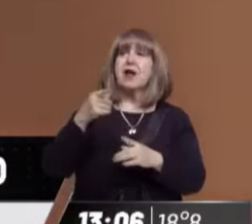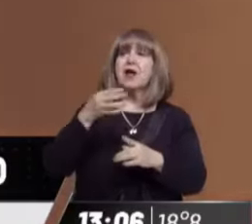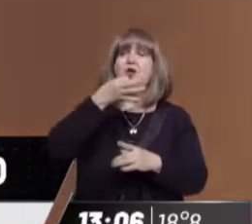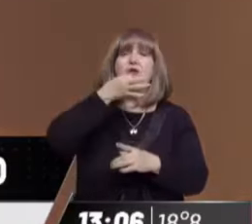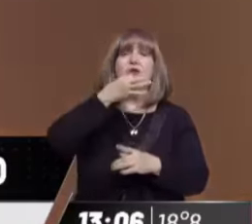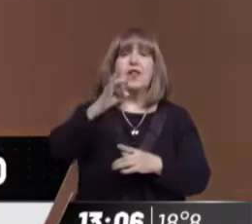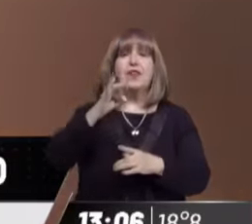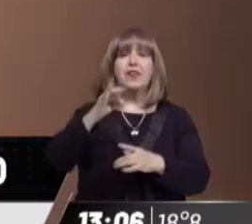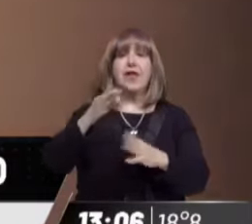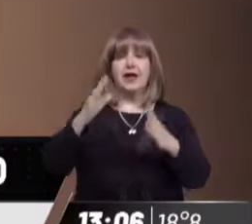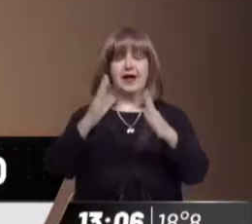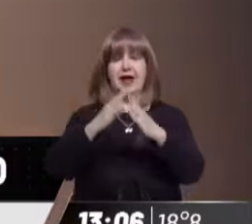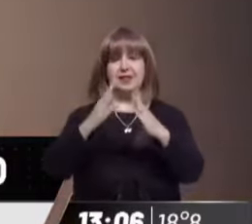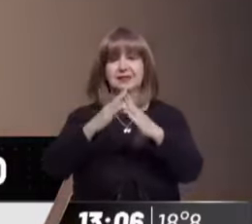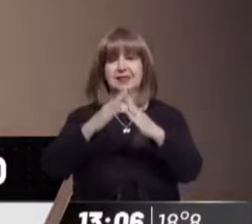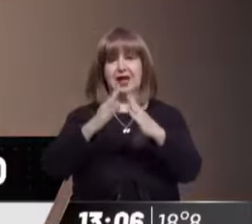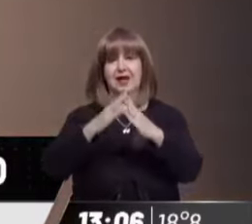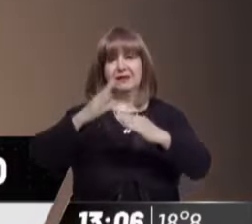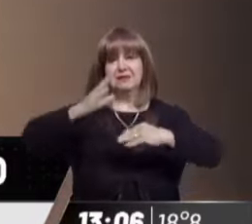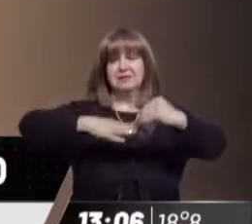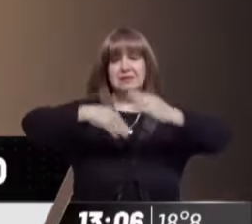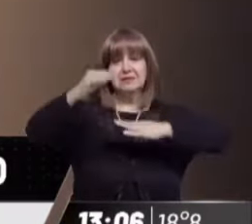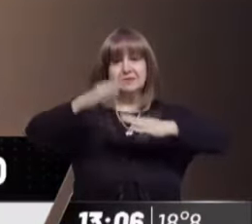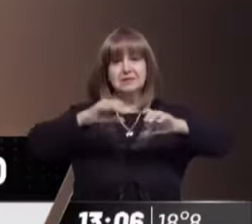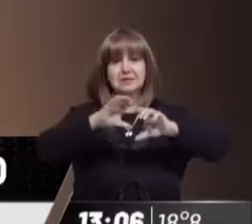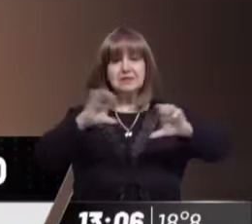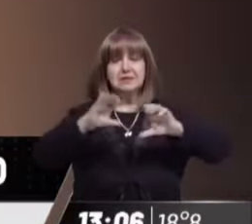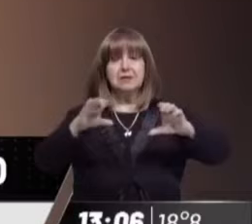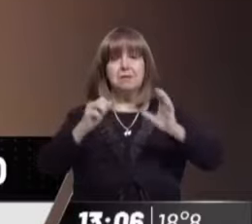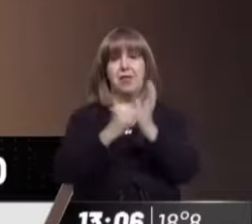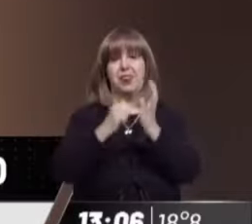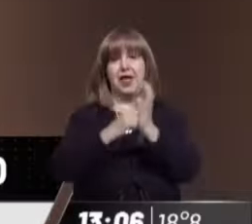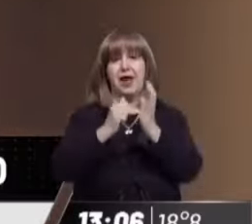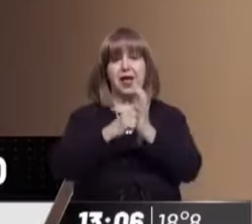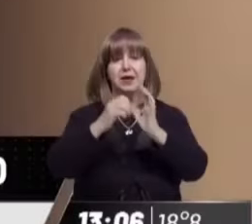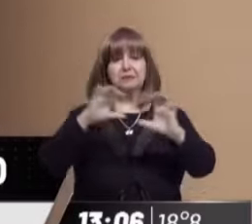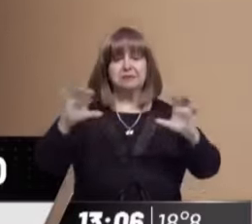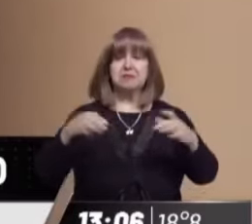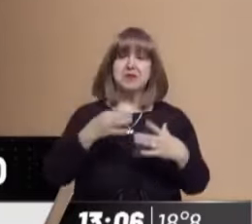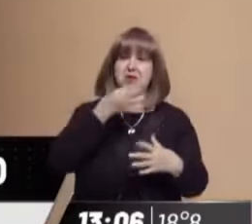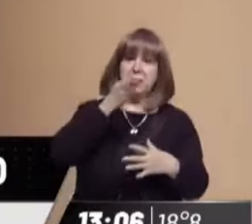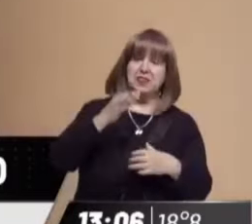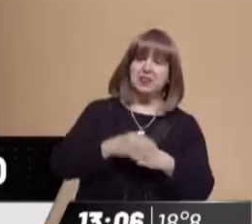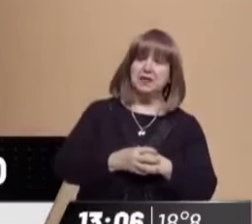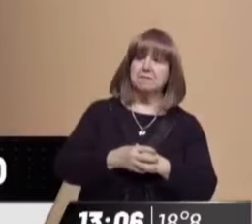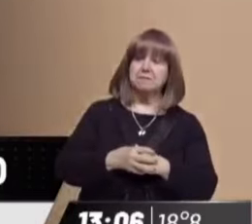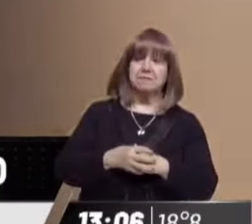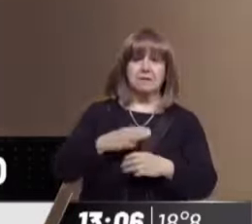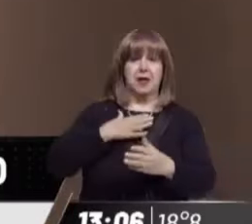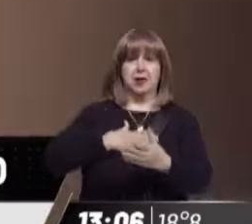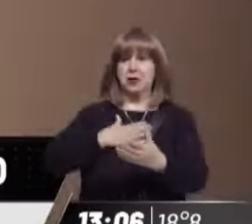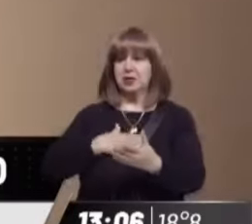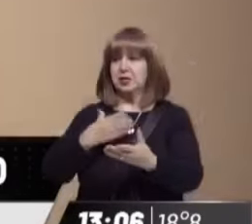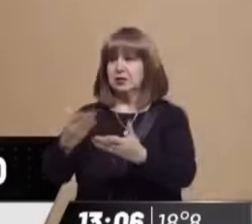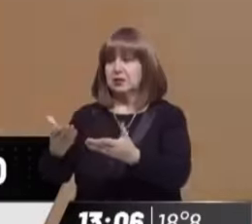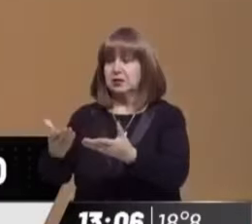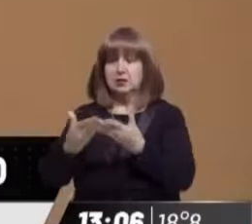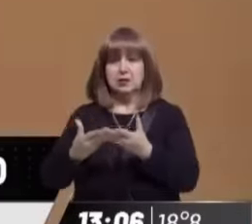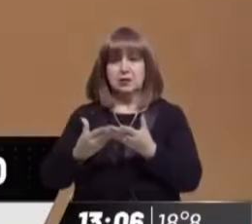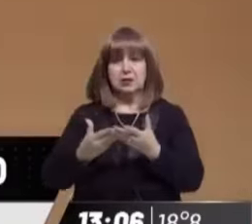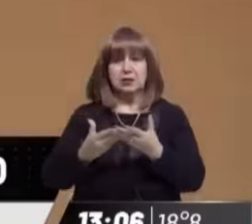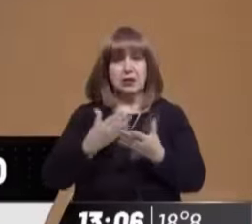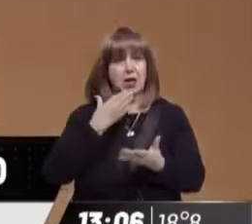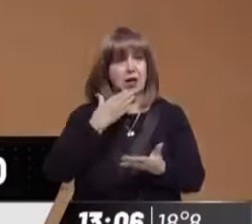vivienda prefabricada pero en mal estado. Este jueves trascendió este video grabado por una mendocina que terminó desatando una ola de críticas y